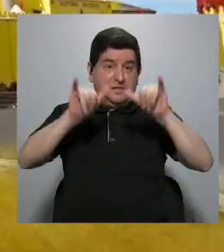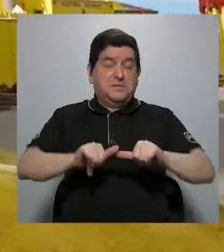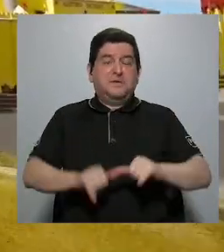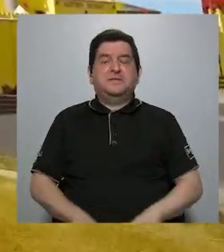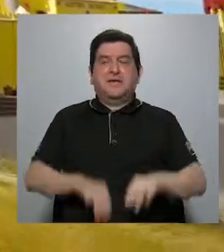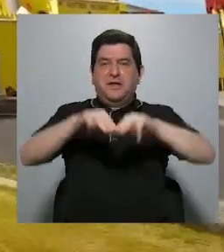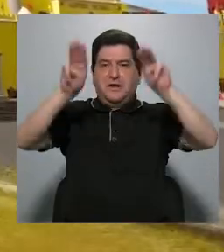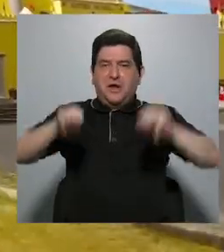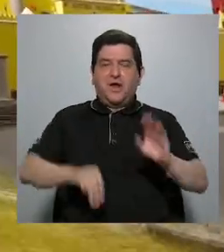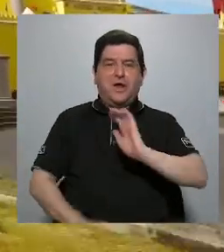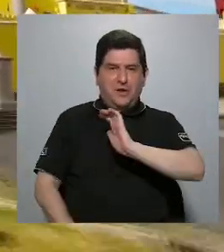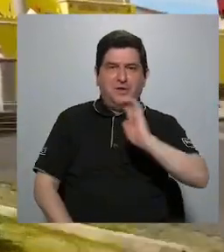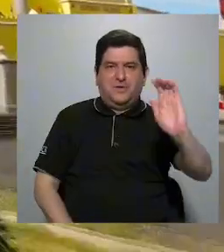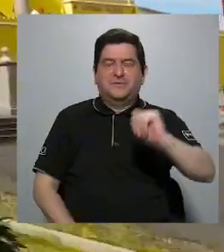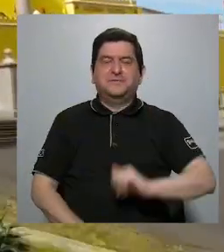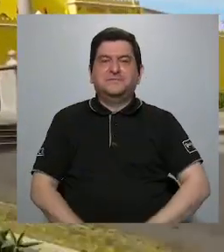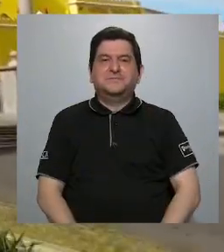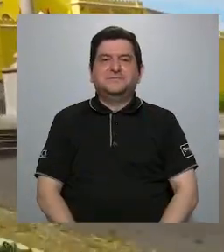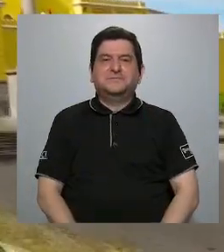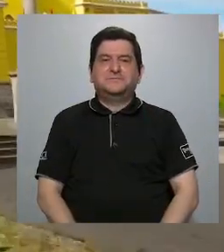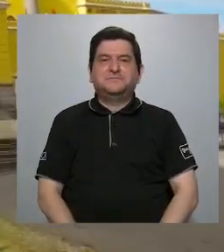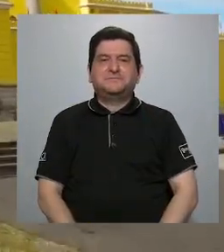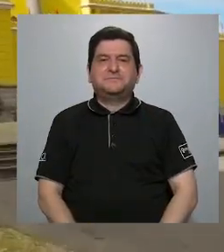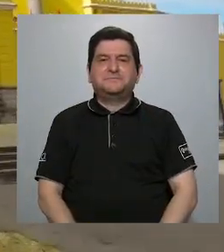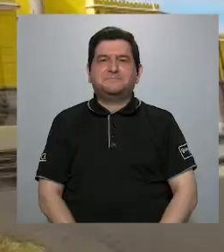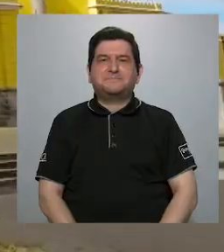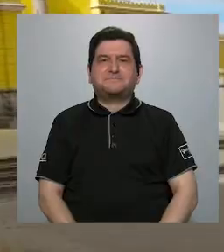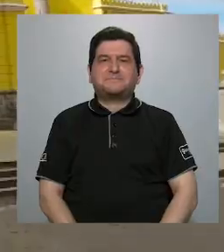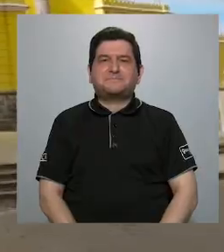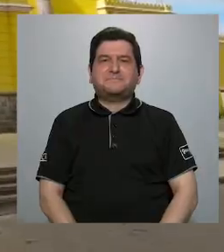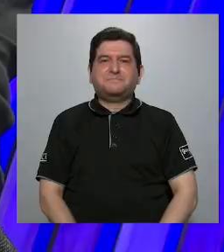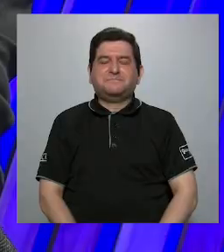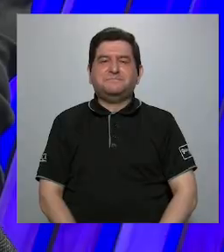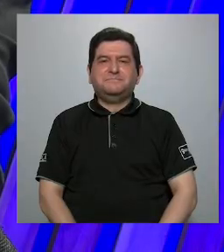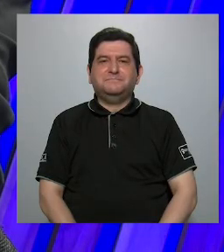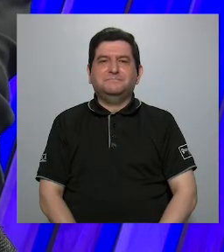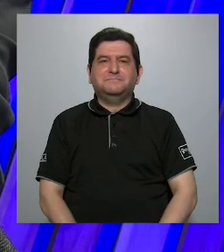está el Museo de los Niños, pero